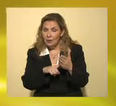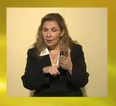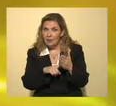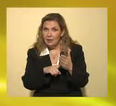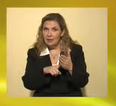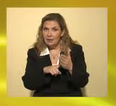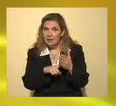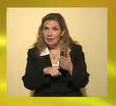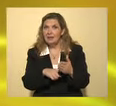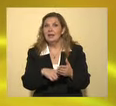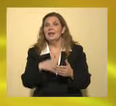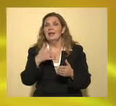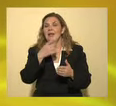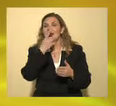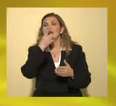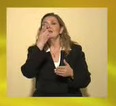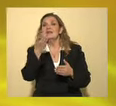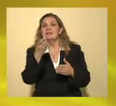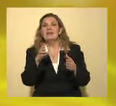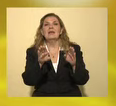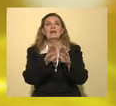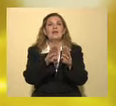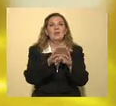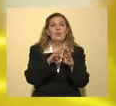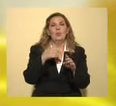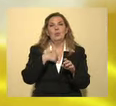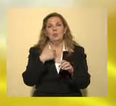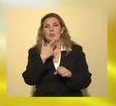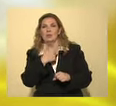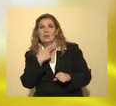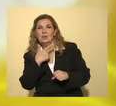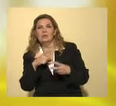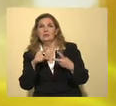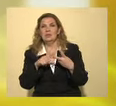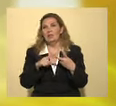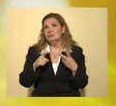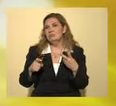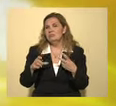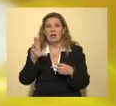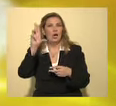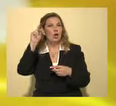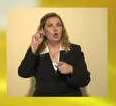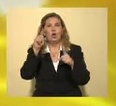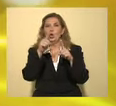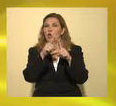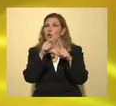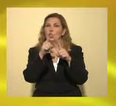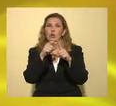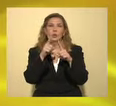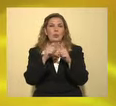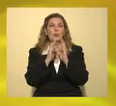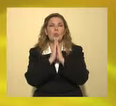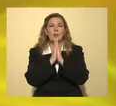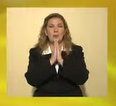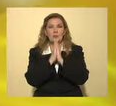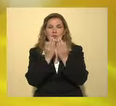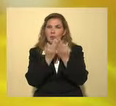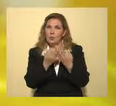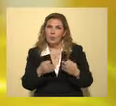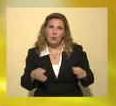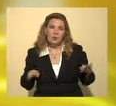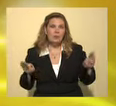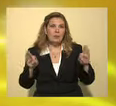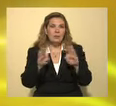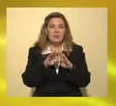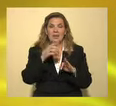decir, ¿dónde estamos? ¿Cómo estamos? ¿Qué me encantaría? Pero sí meterle mucha broma, por favor, broma. Se lo suplico. Es importante decirles a